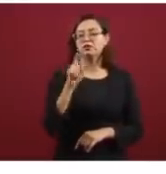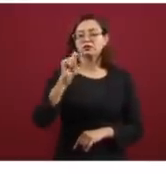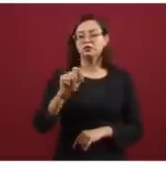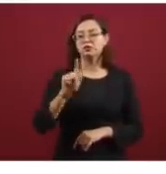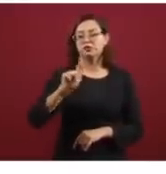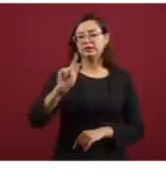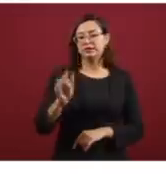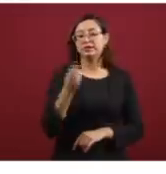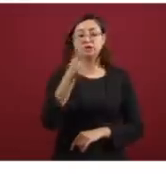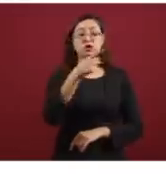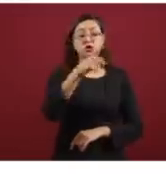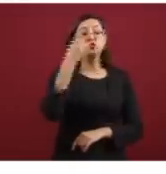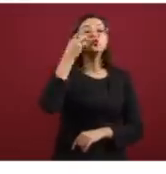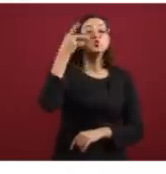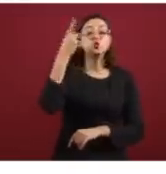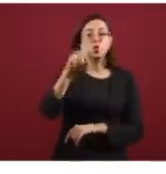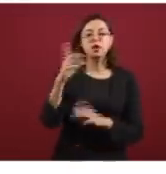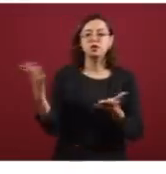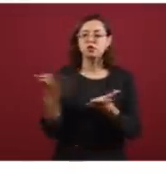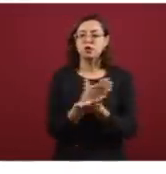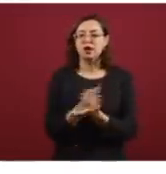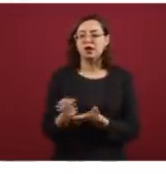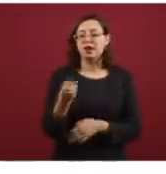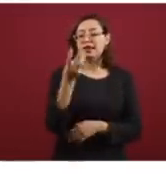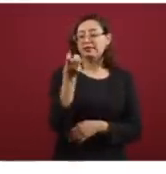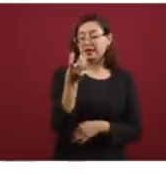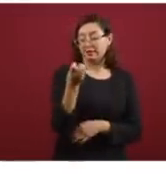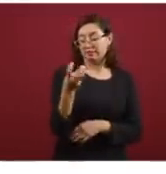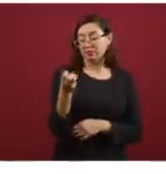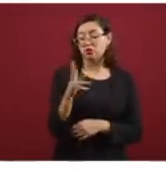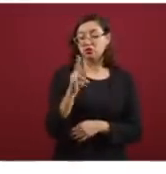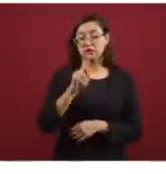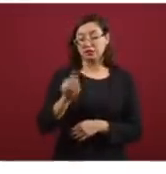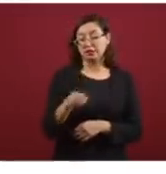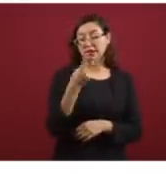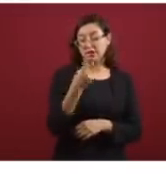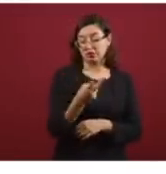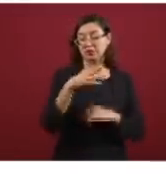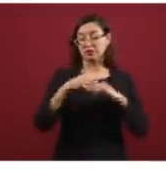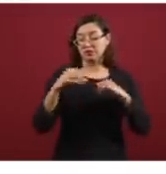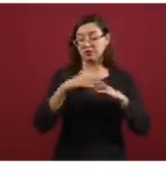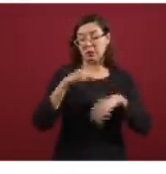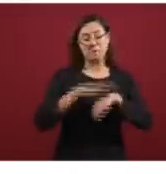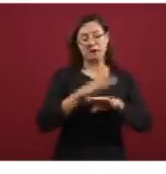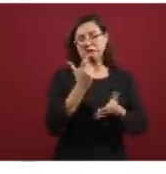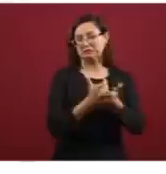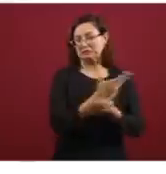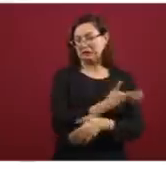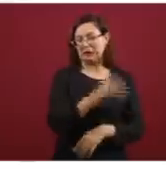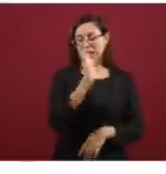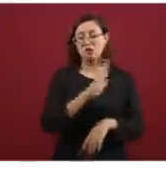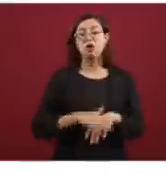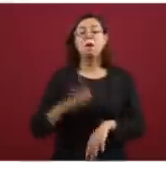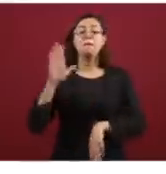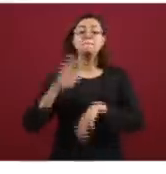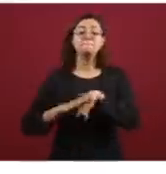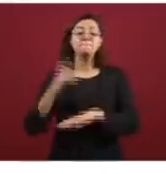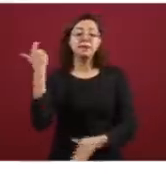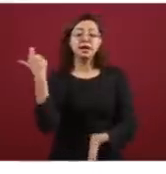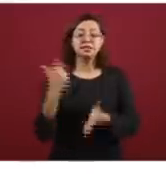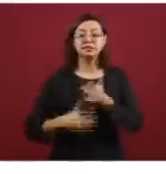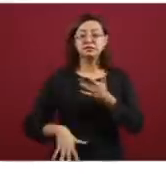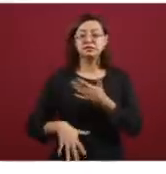un margen de 3 pesos 82 centavos, es el más alto, mientras que el más bajo se lo encontramos en